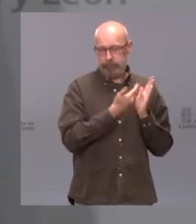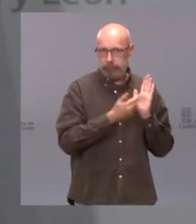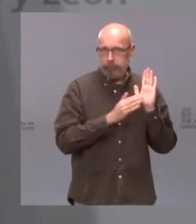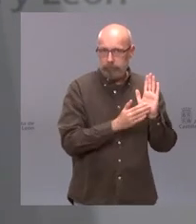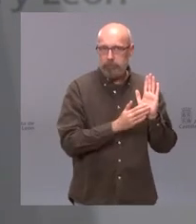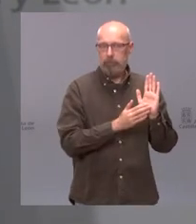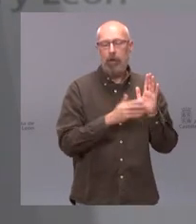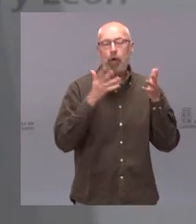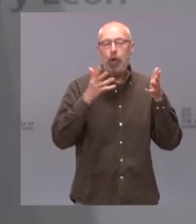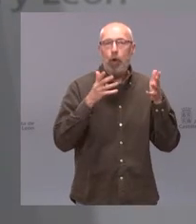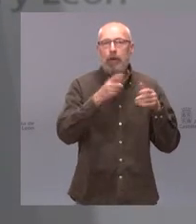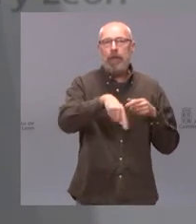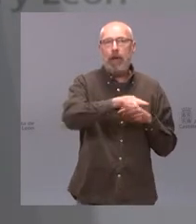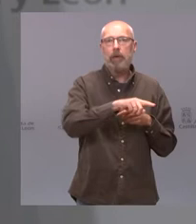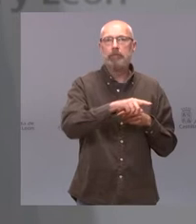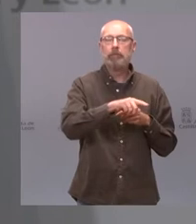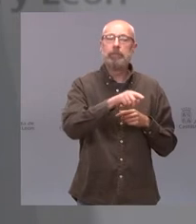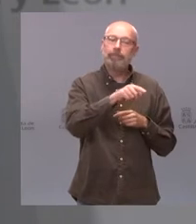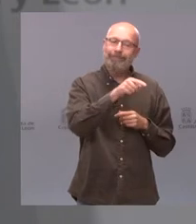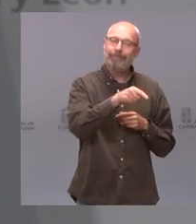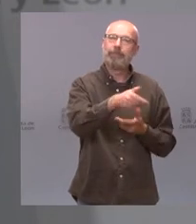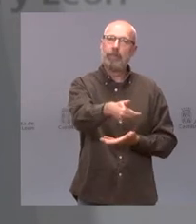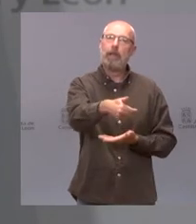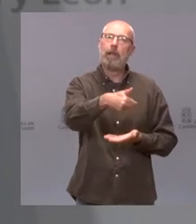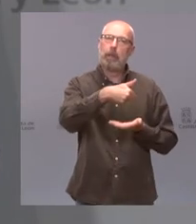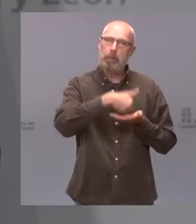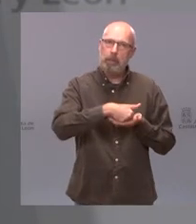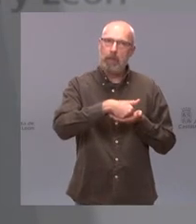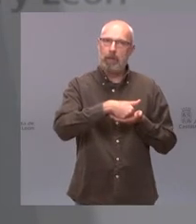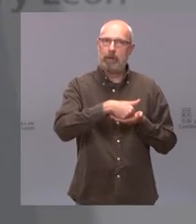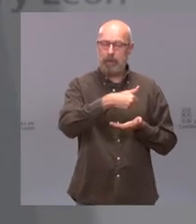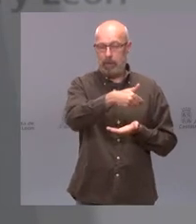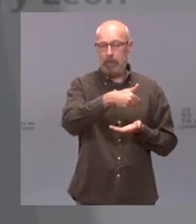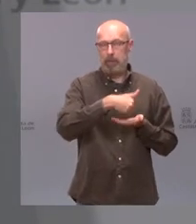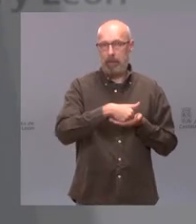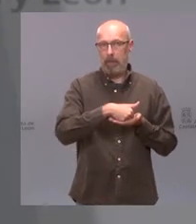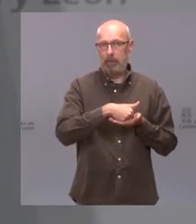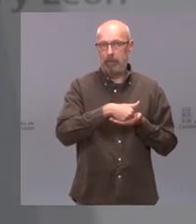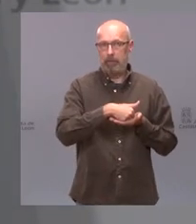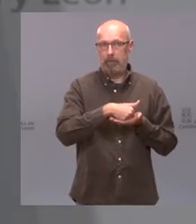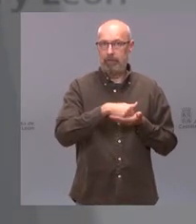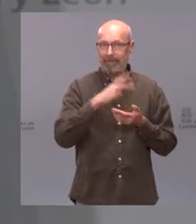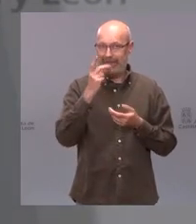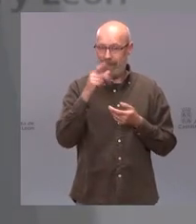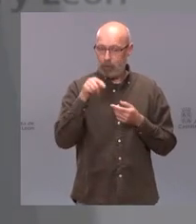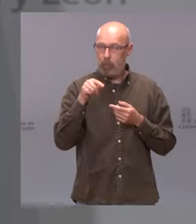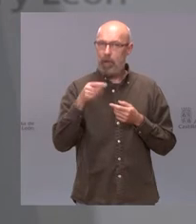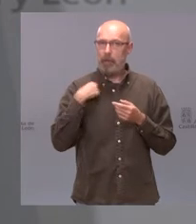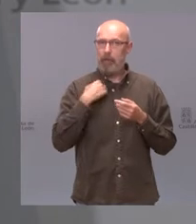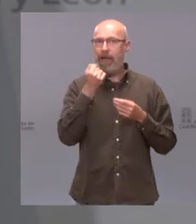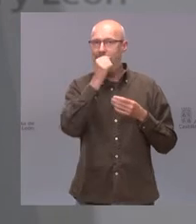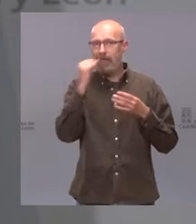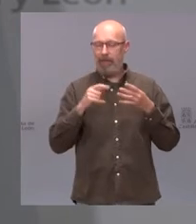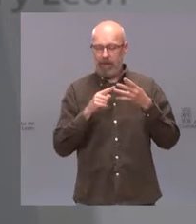recomendar que se solicite, como permite el acuerdo del interterritorial, que esta segunda dosis sea con